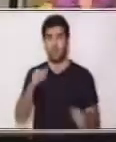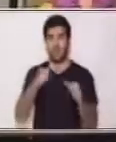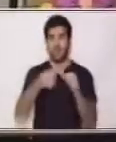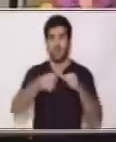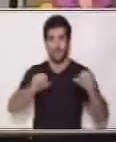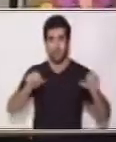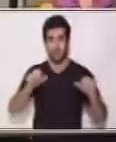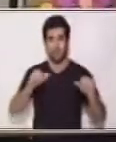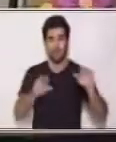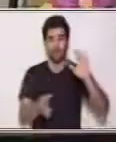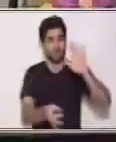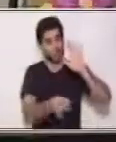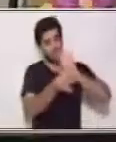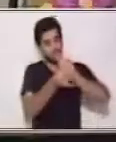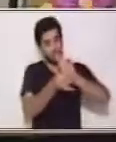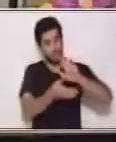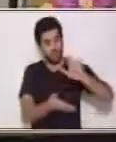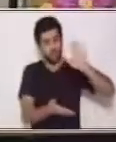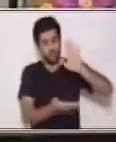¿sí?